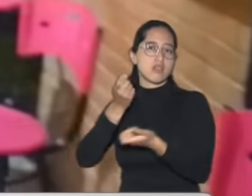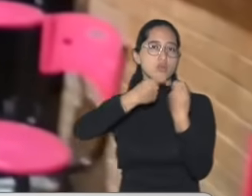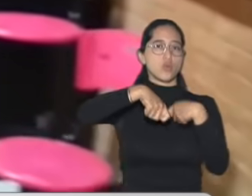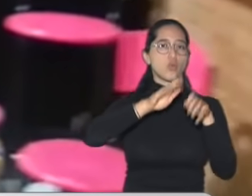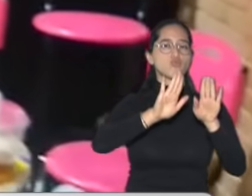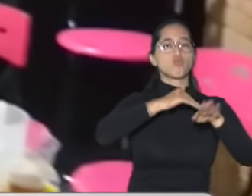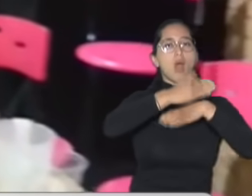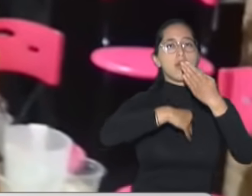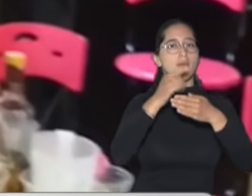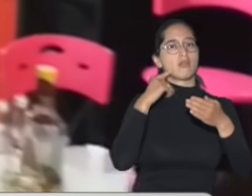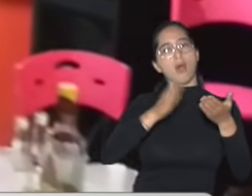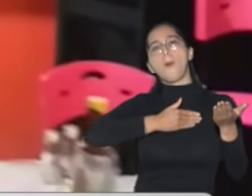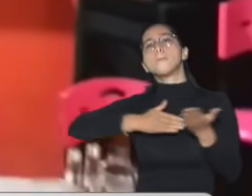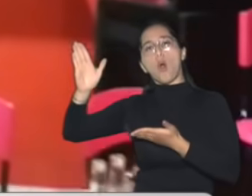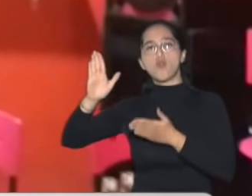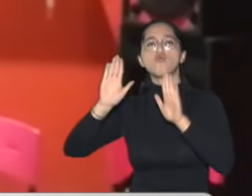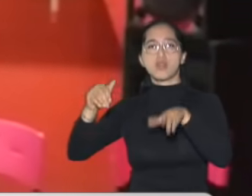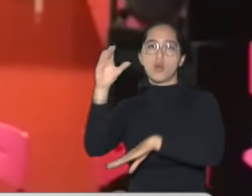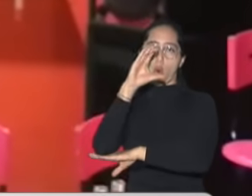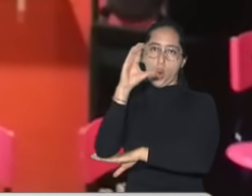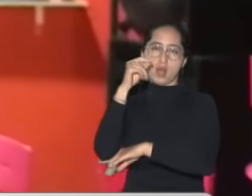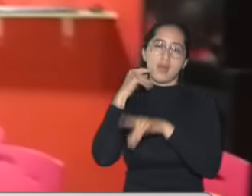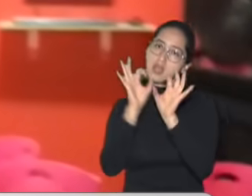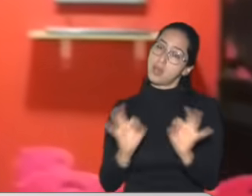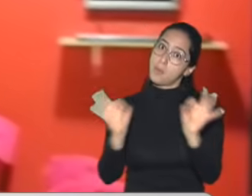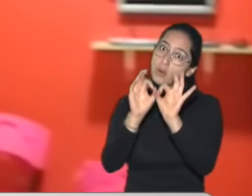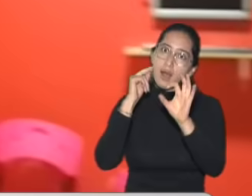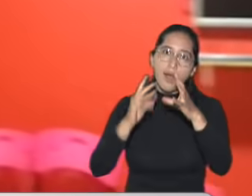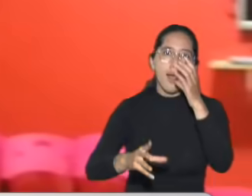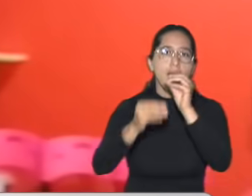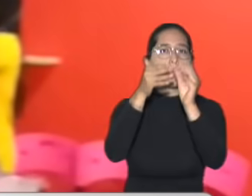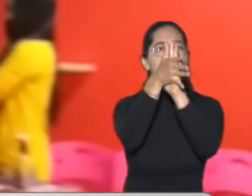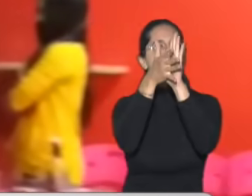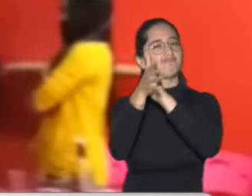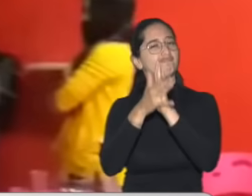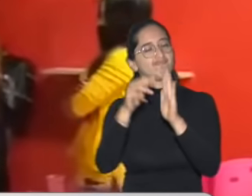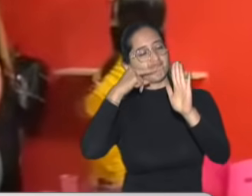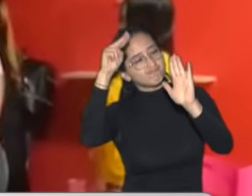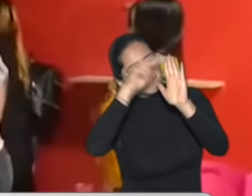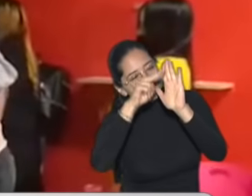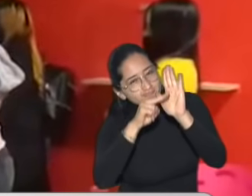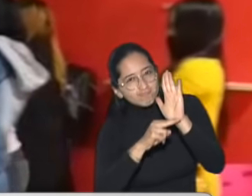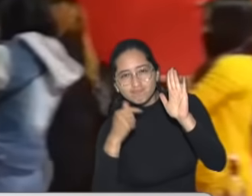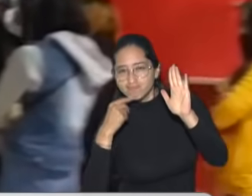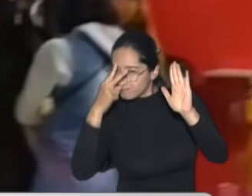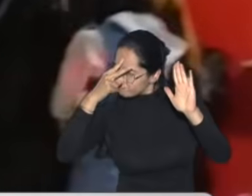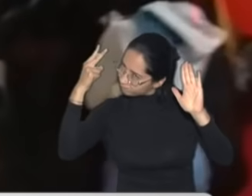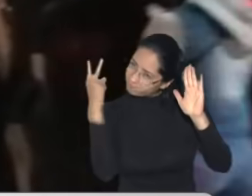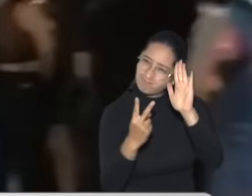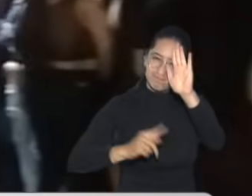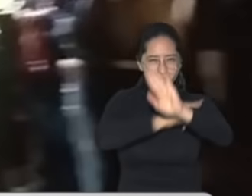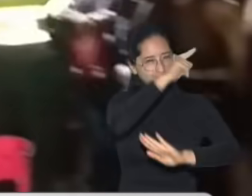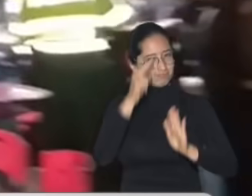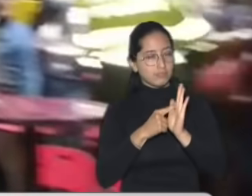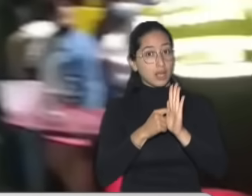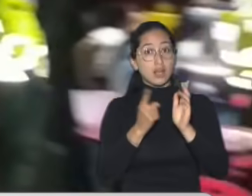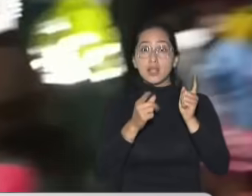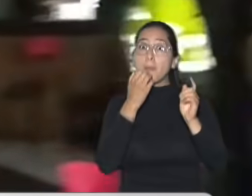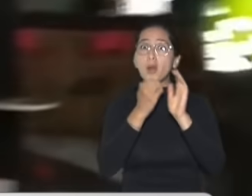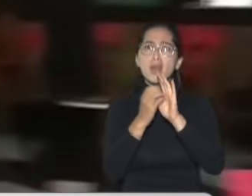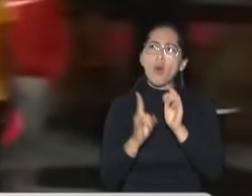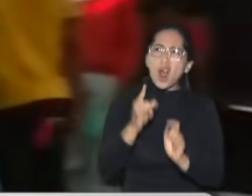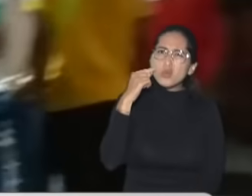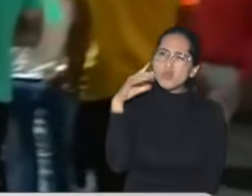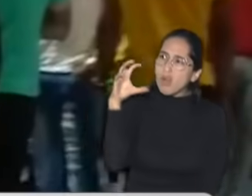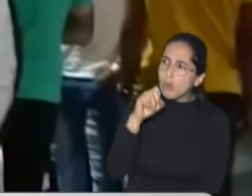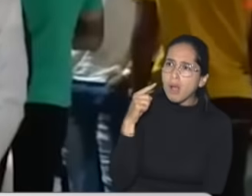la ciudadanía para que se respeten las decisiones de las autoridades locales y departamentales y también de poner en evidencia cualquier tipo de incumplimiento por